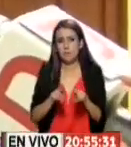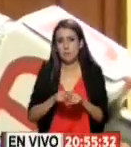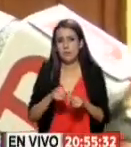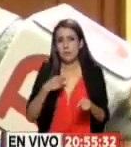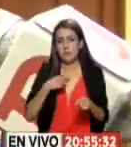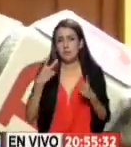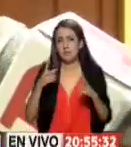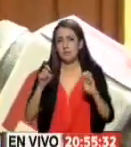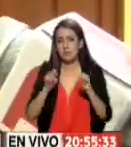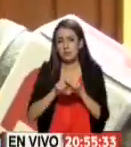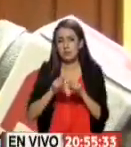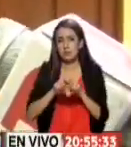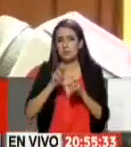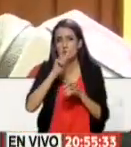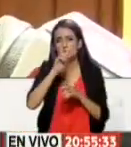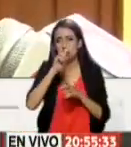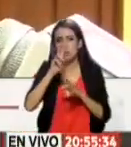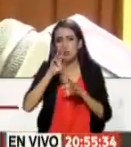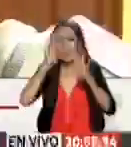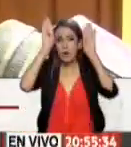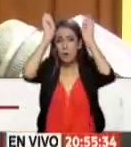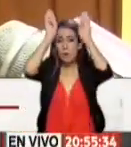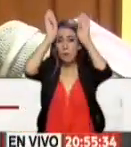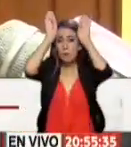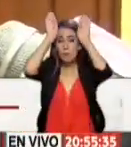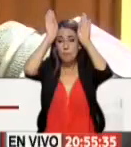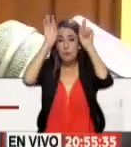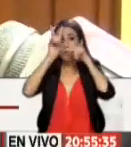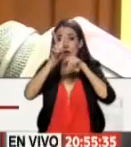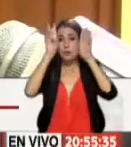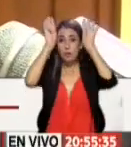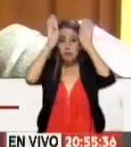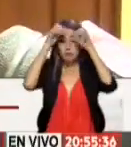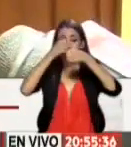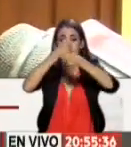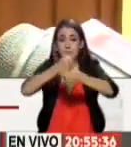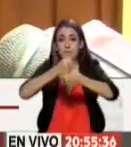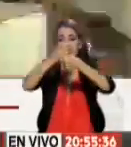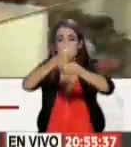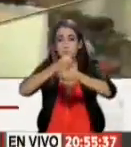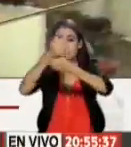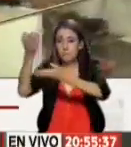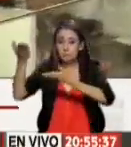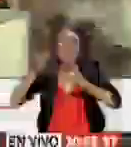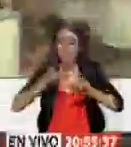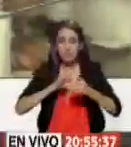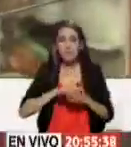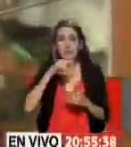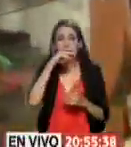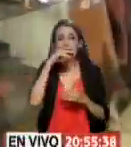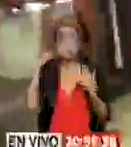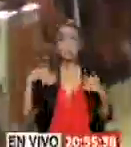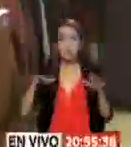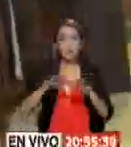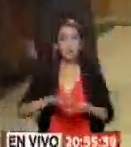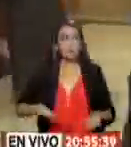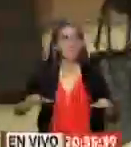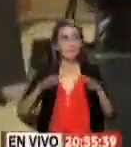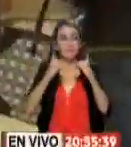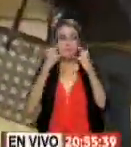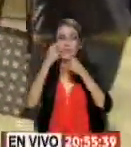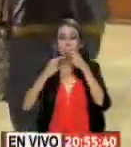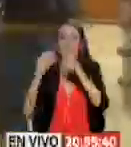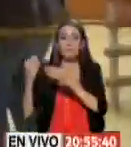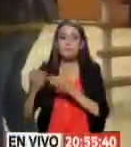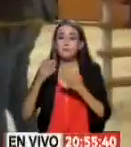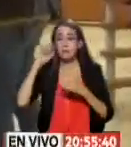para más de unos dos borritos, un borrito me voy a traer para hacer heladito para mi trabajito. Y como la ocasión es única, puede llevarse